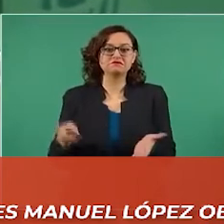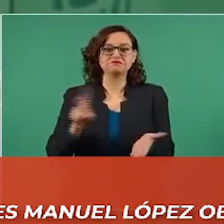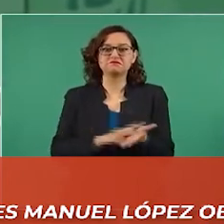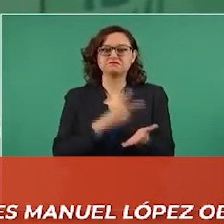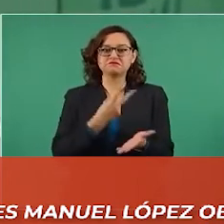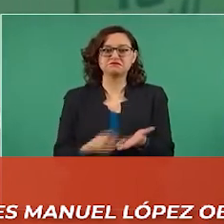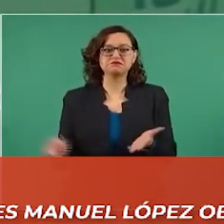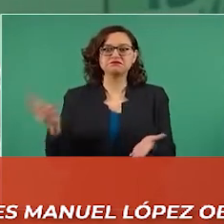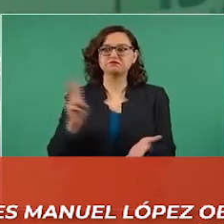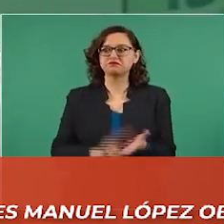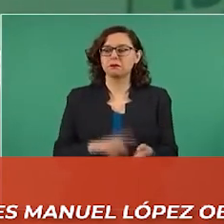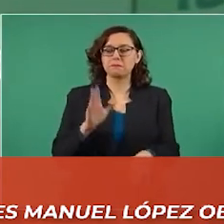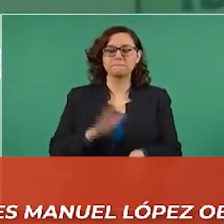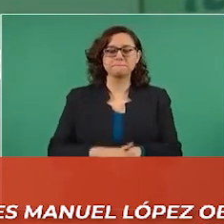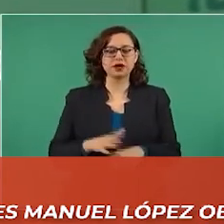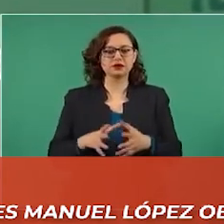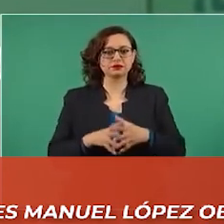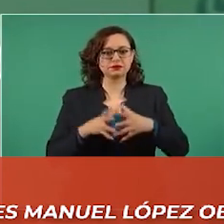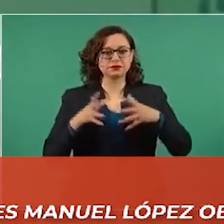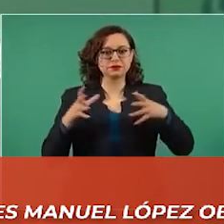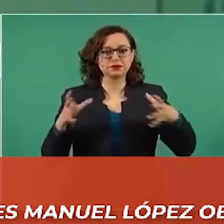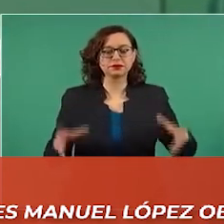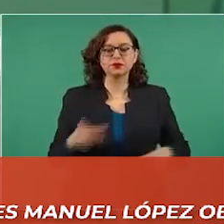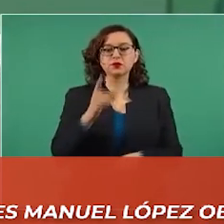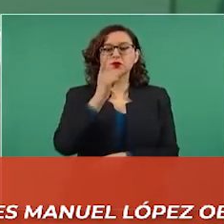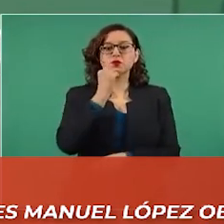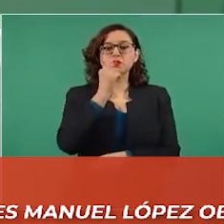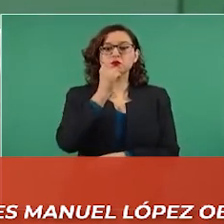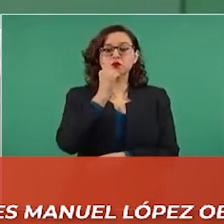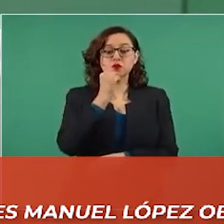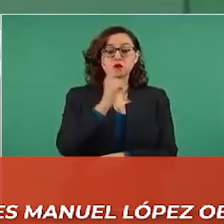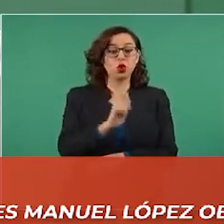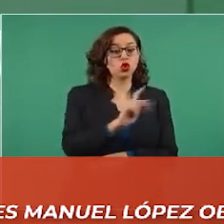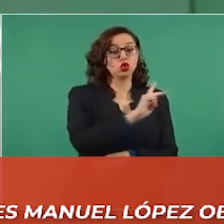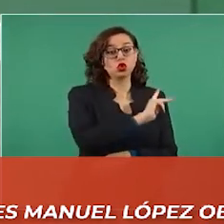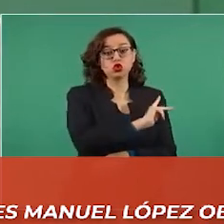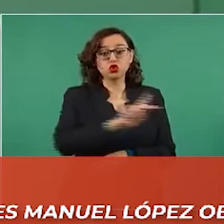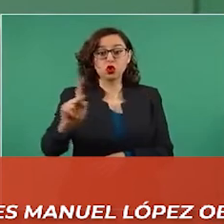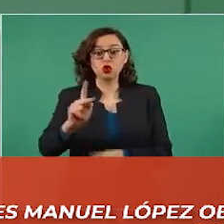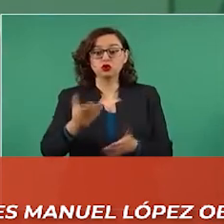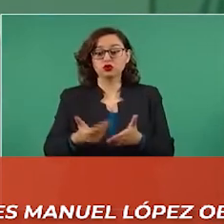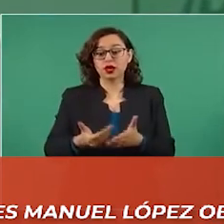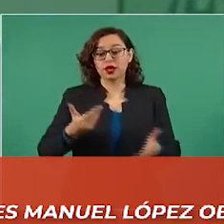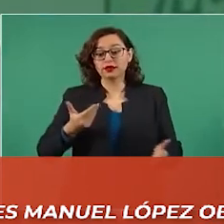Y todos estos elementos han sido formados, capacitados,